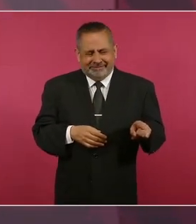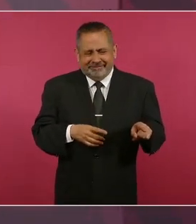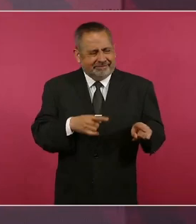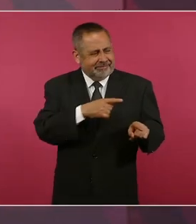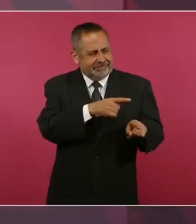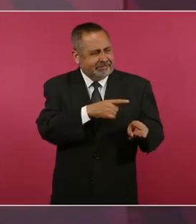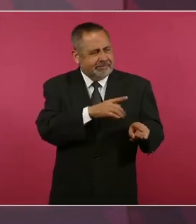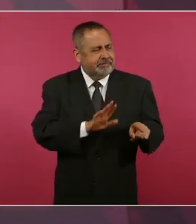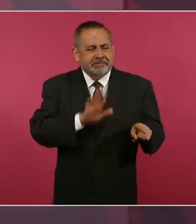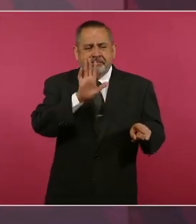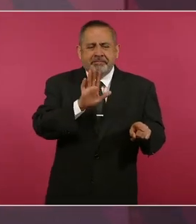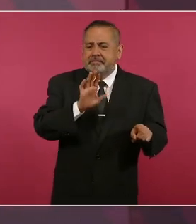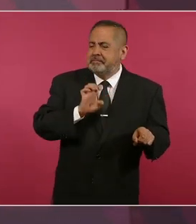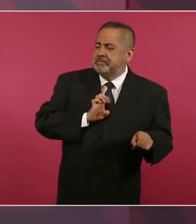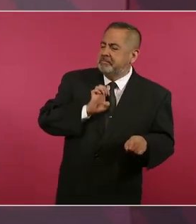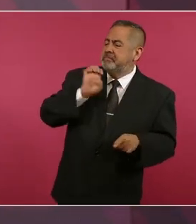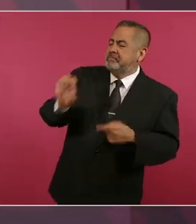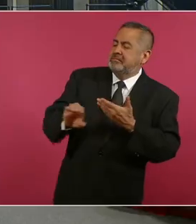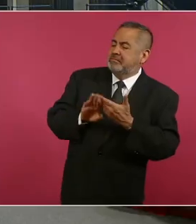que pueda haber.